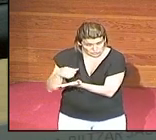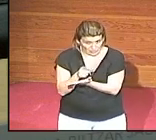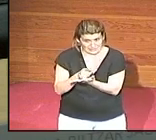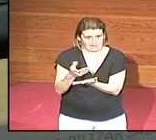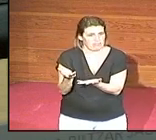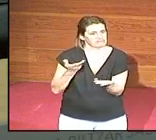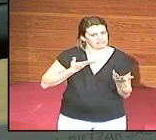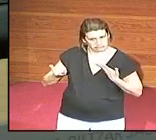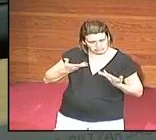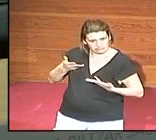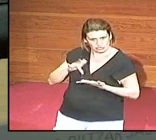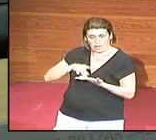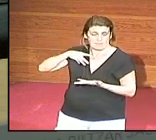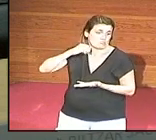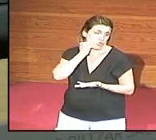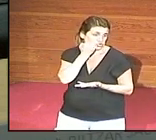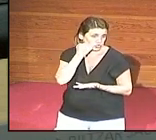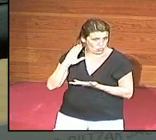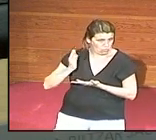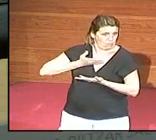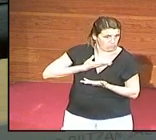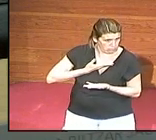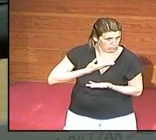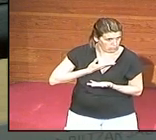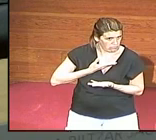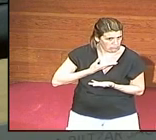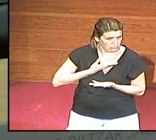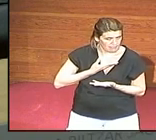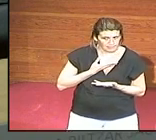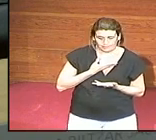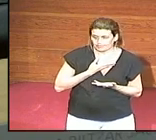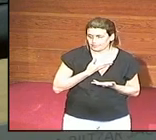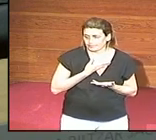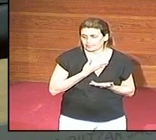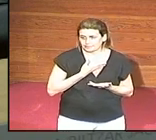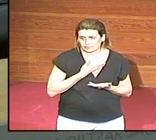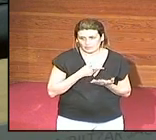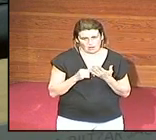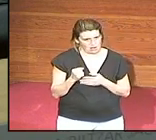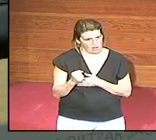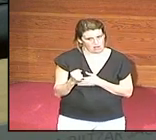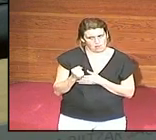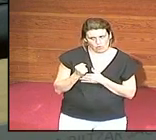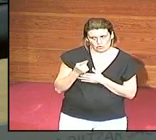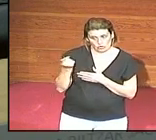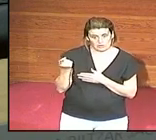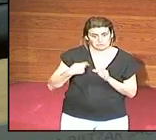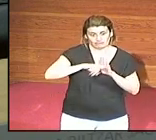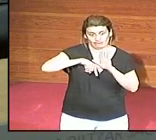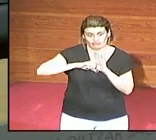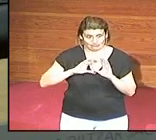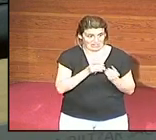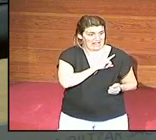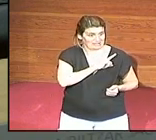por Moscú tienen sus... Hay gente que le tiene tirria, entonces pues se alistan con el ejército